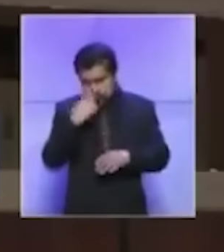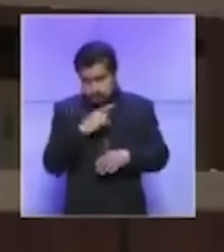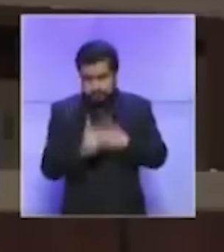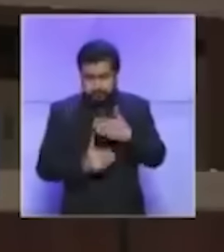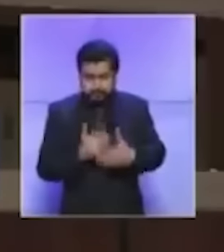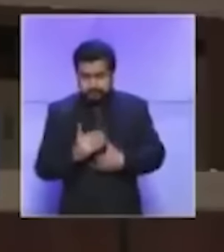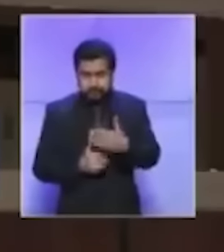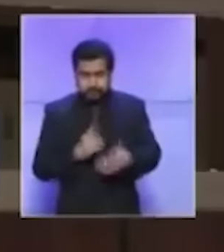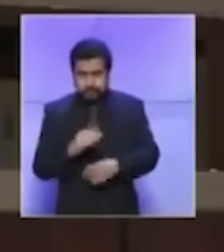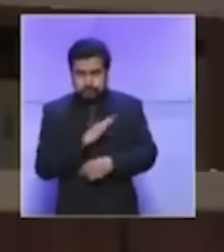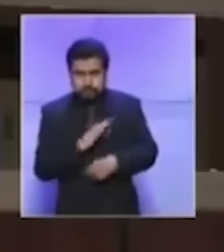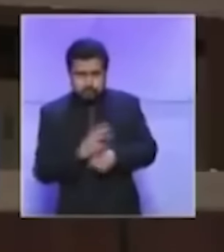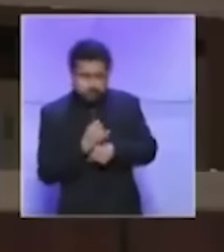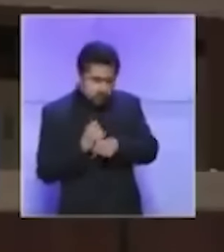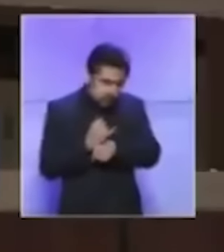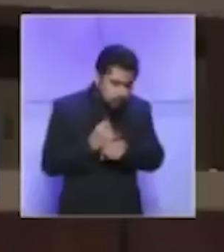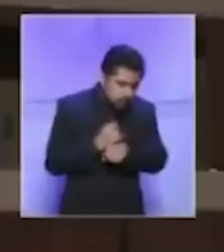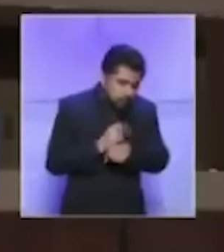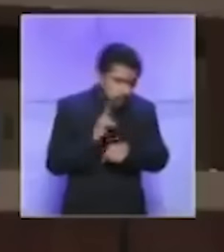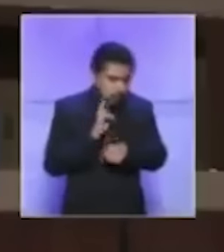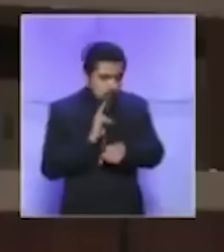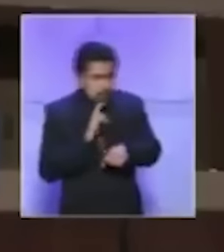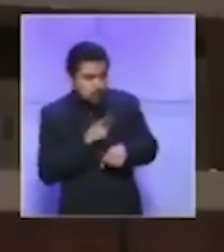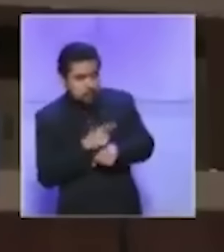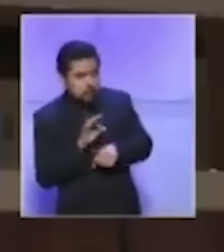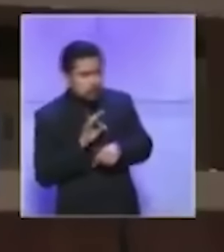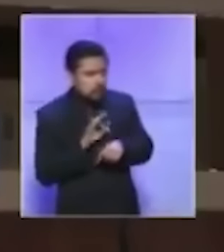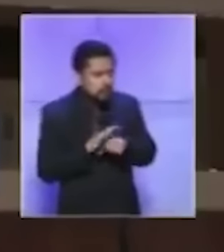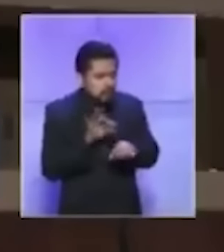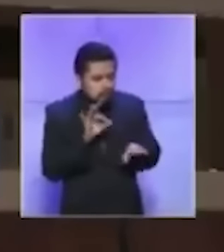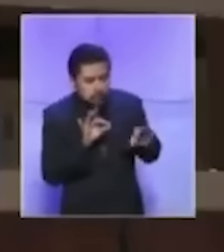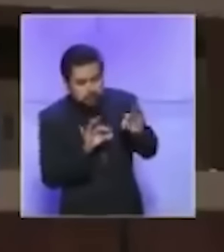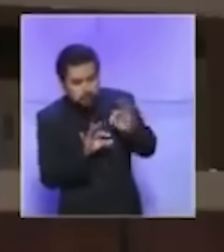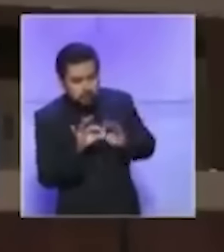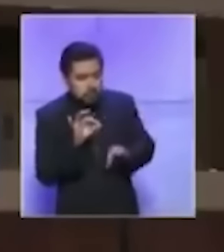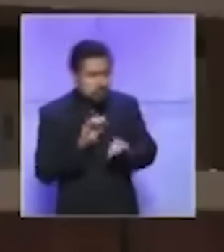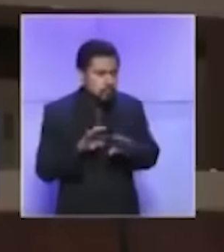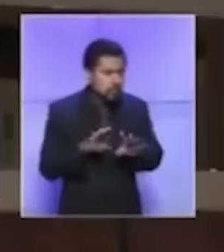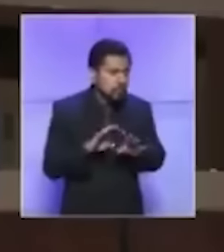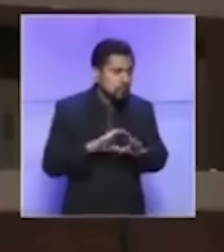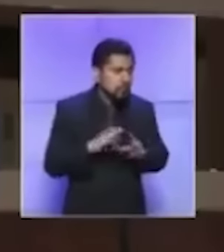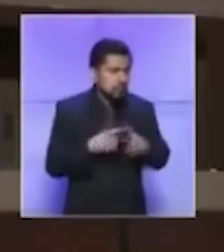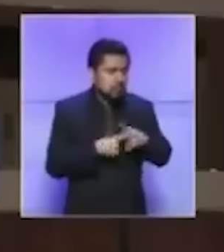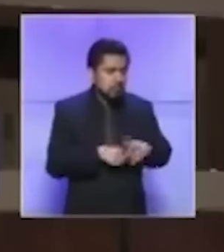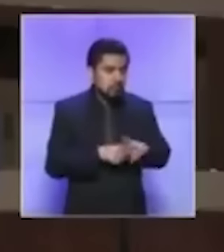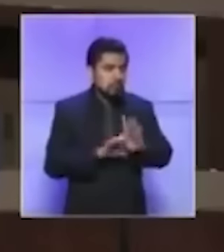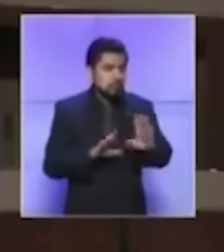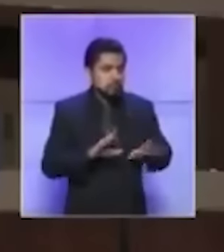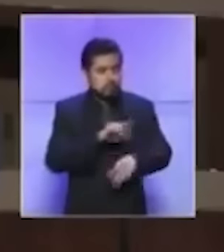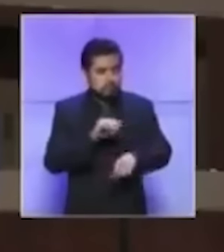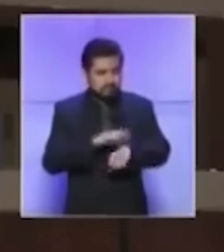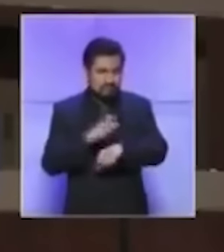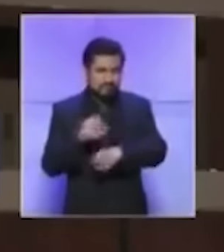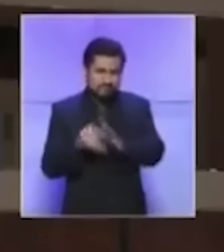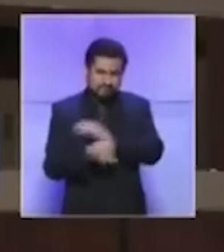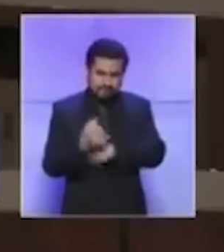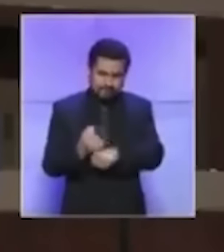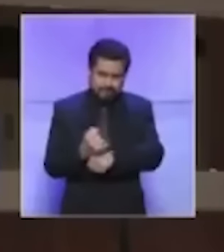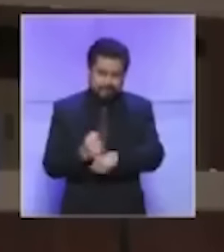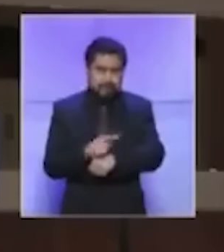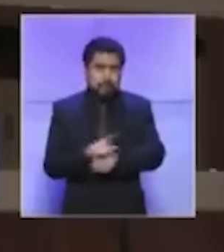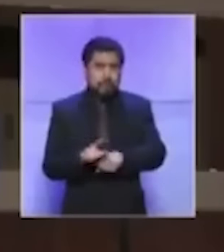que posiblemente arrojen indicios mínimos para que se lleve a cabo la admisión e investigación. En su